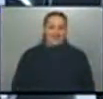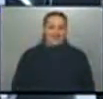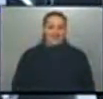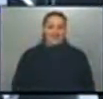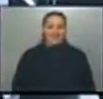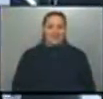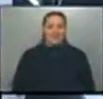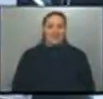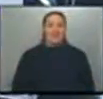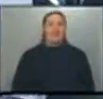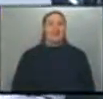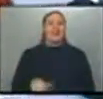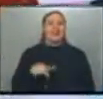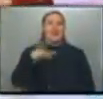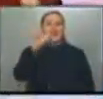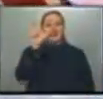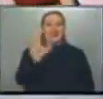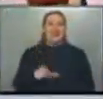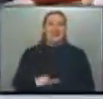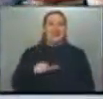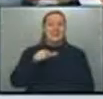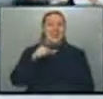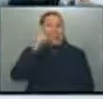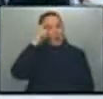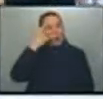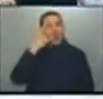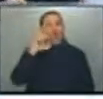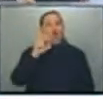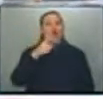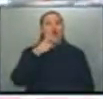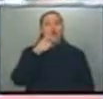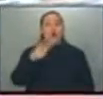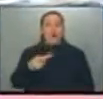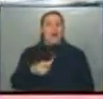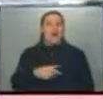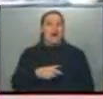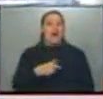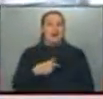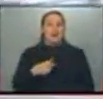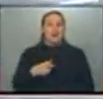Es una de las figuras de la Eurocopa. Su marido, Desailly,